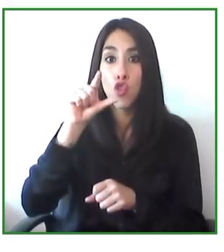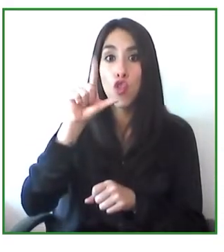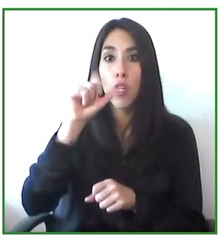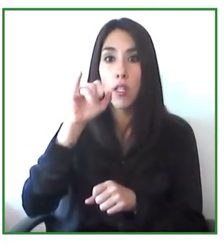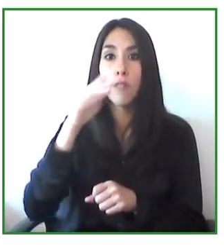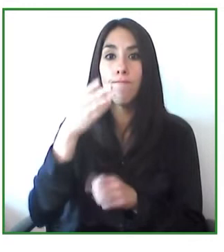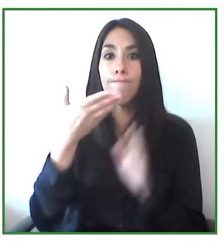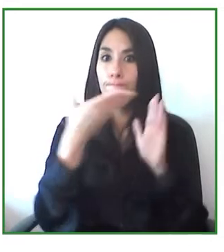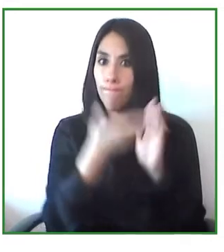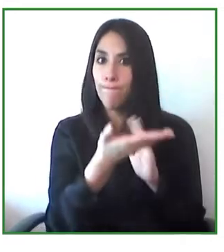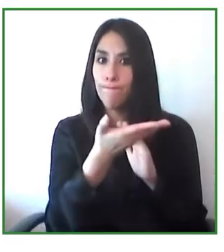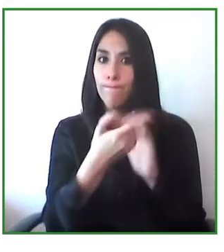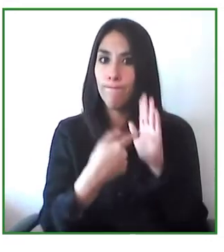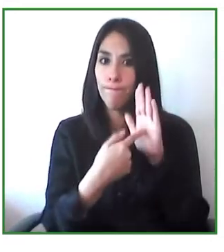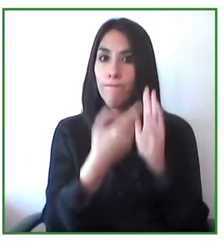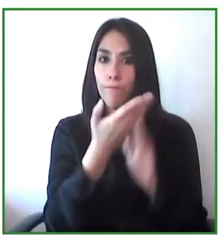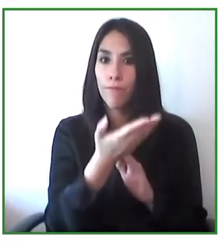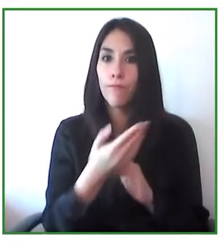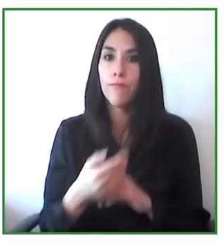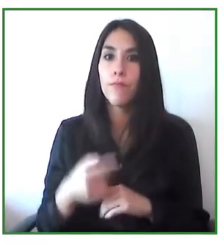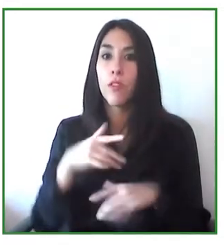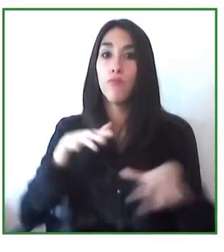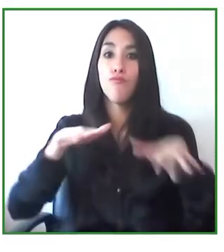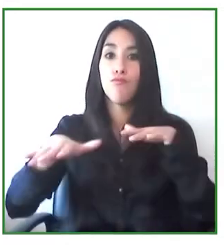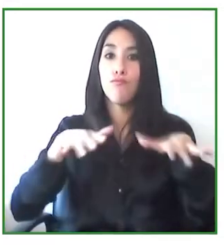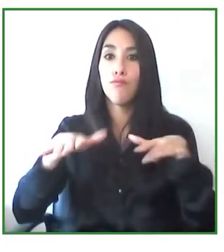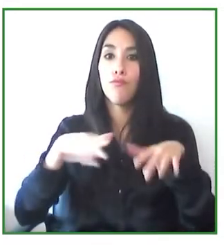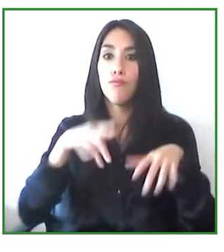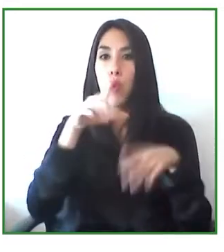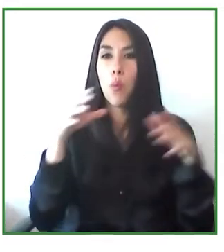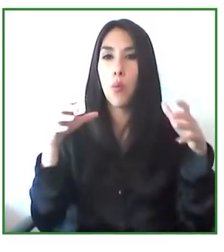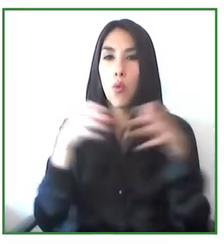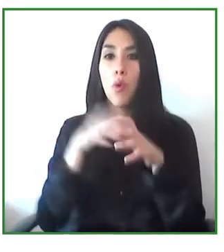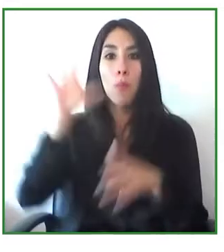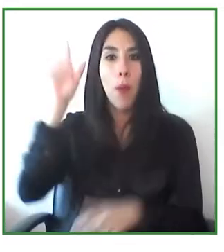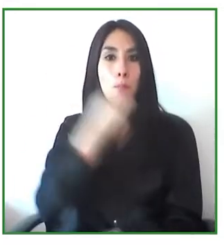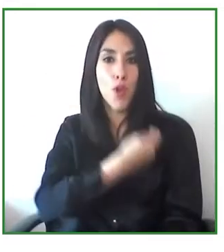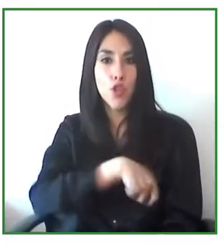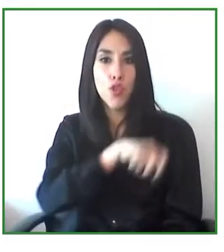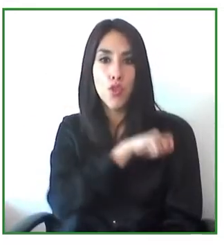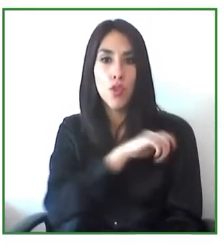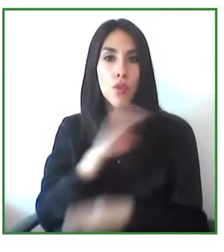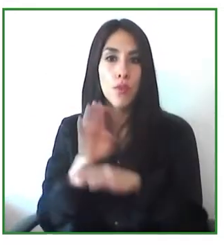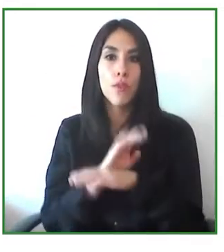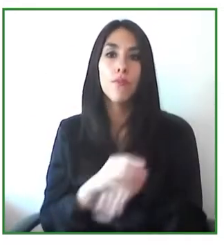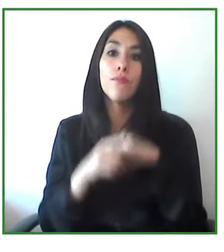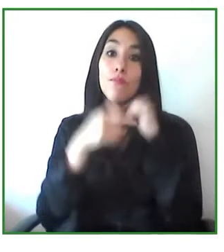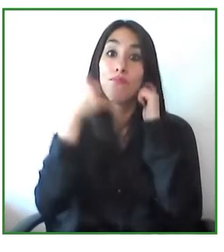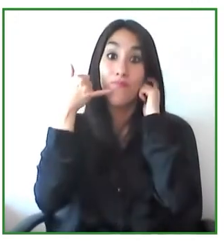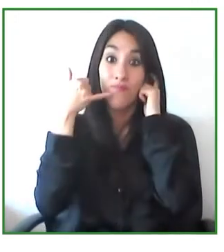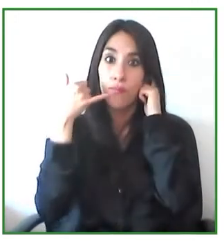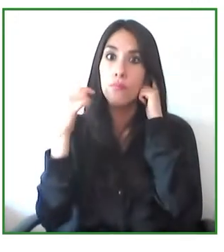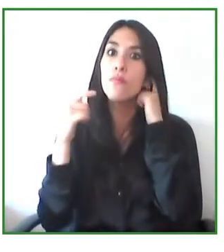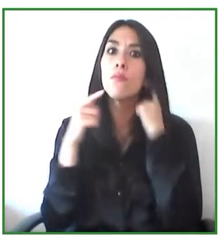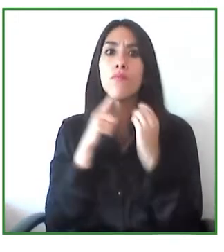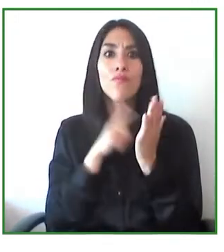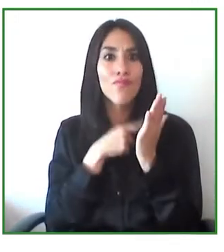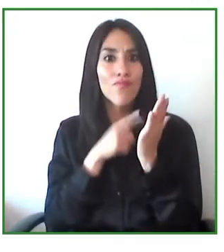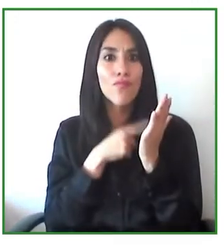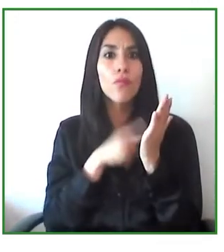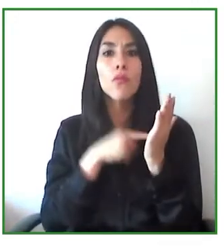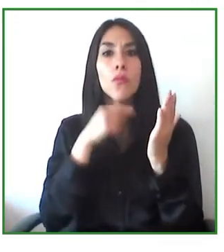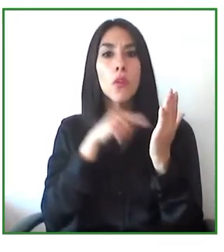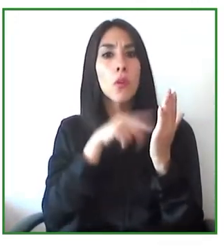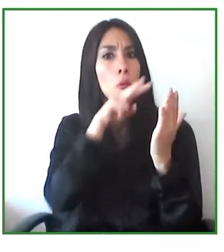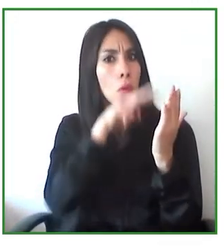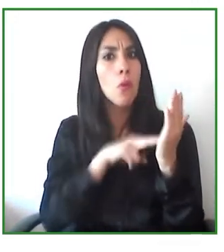España para los dispositivos de apoyo 3D para adaptación de puestos de trabajo para personas con discapacidad. Muchas gracias a todos por estar